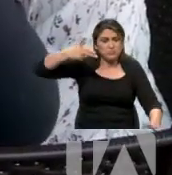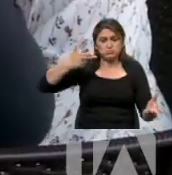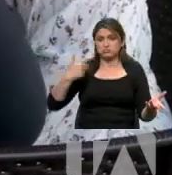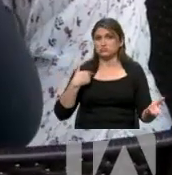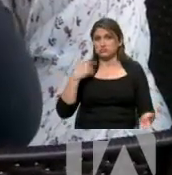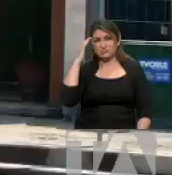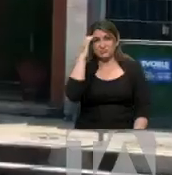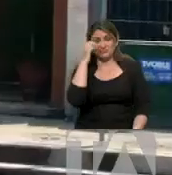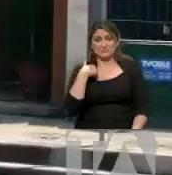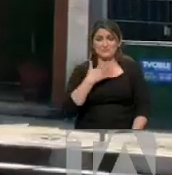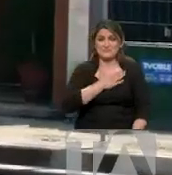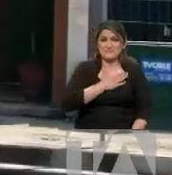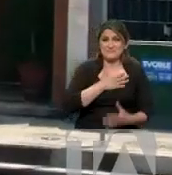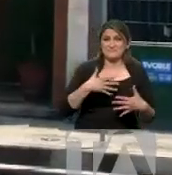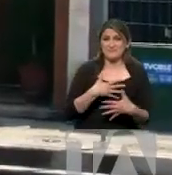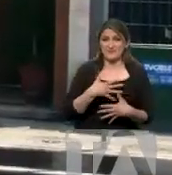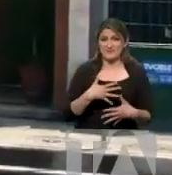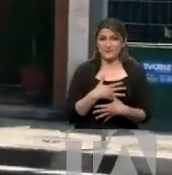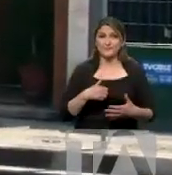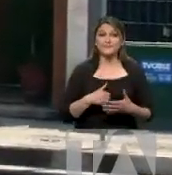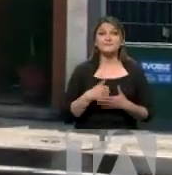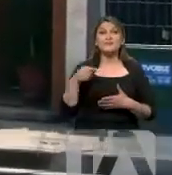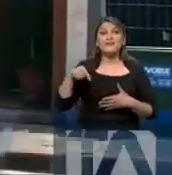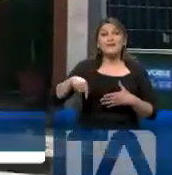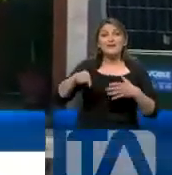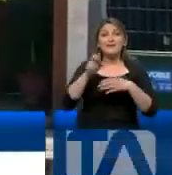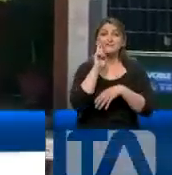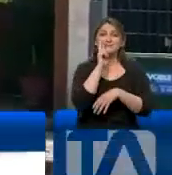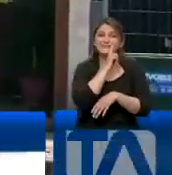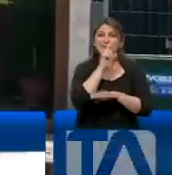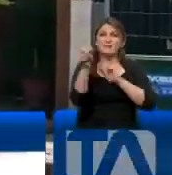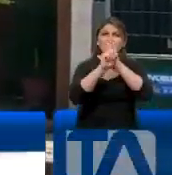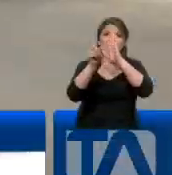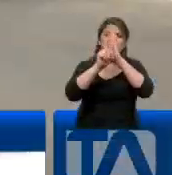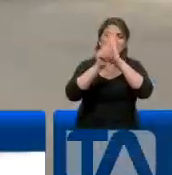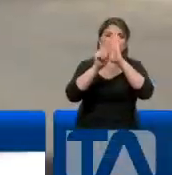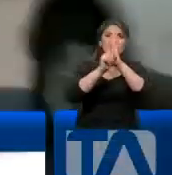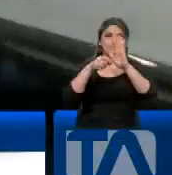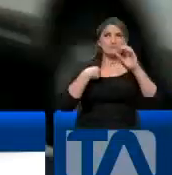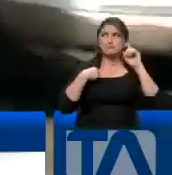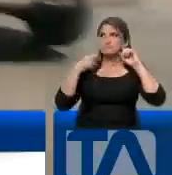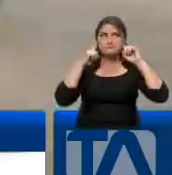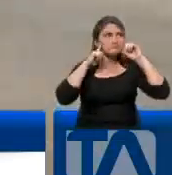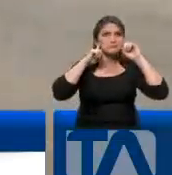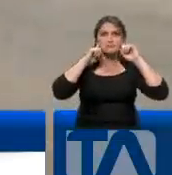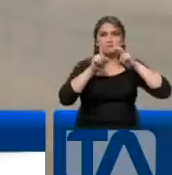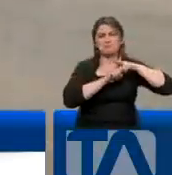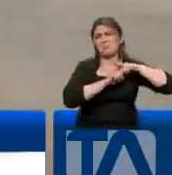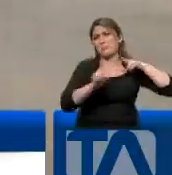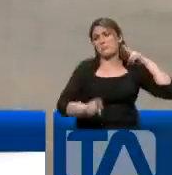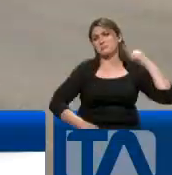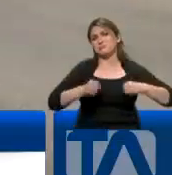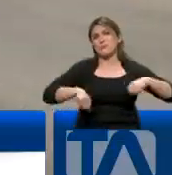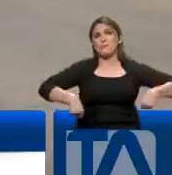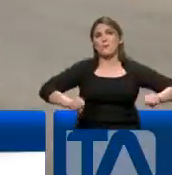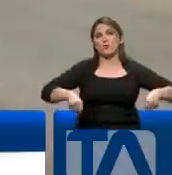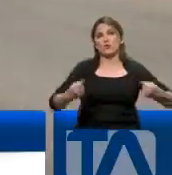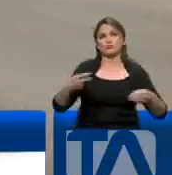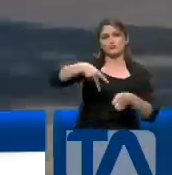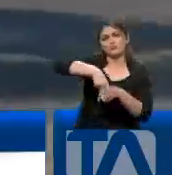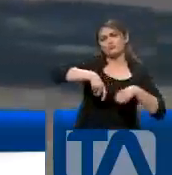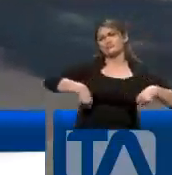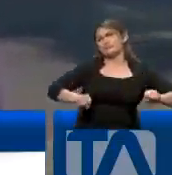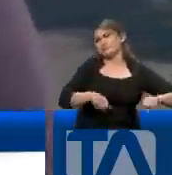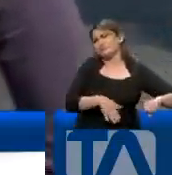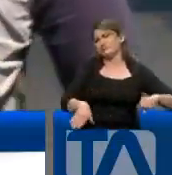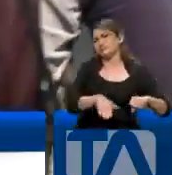alcanzó. Una vez activada la alarma por parte de los propietarios de la cafetería, los zampones abandonaron el lugar a bordo de una motocicleta.